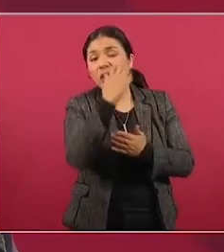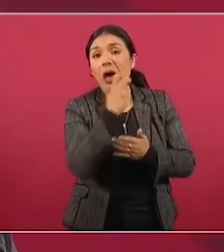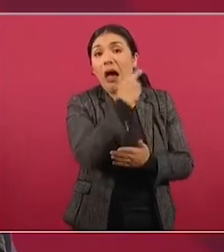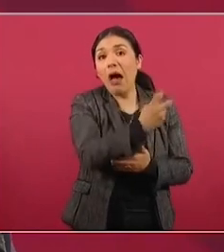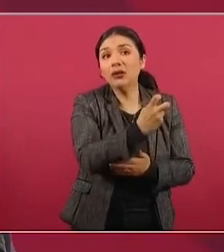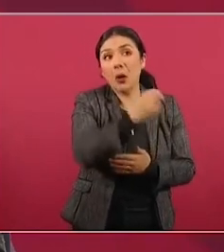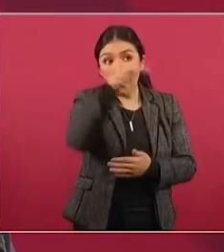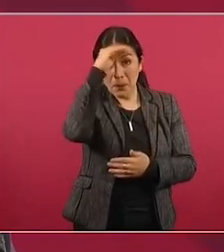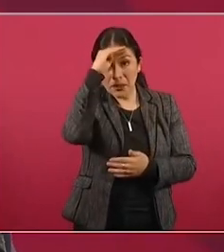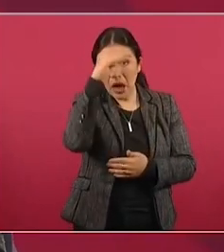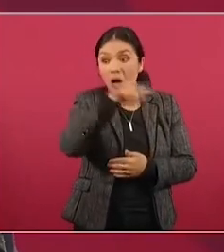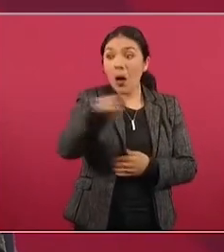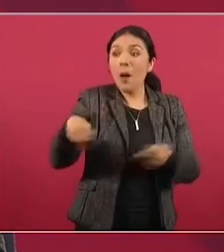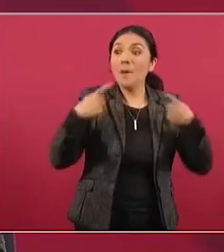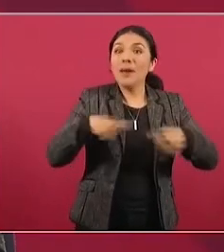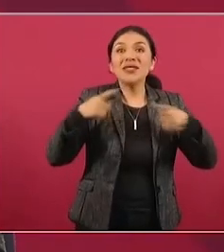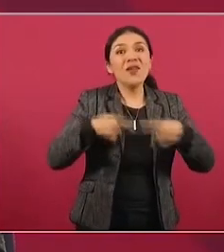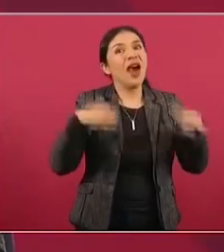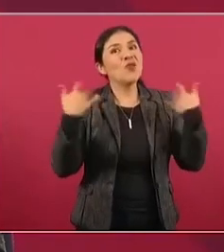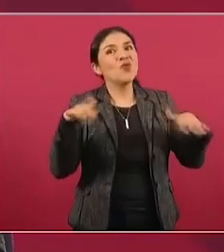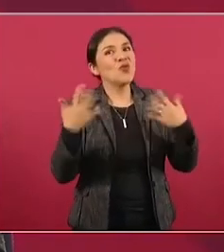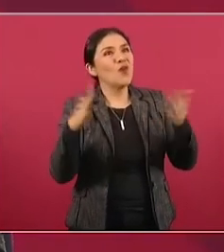van a tener simpatía